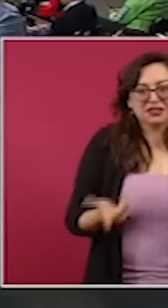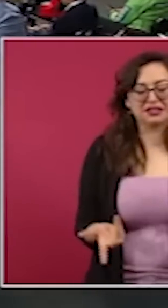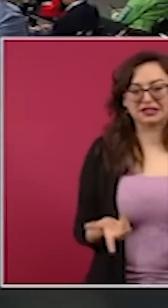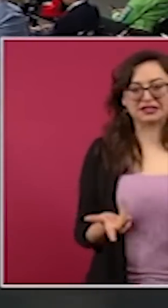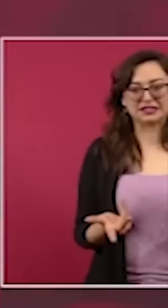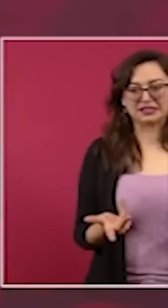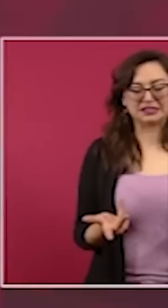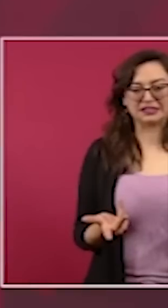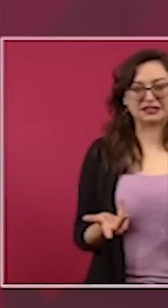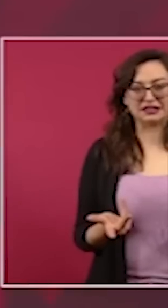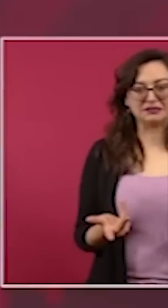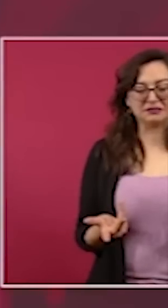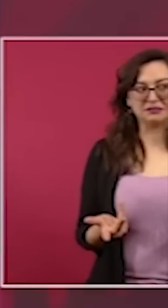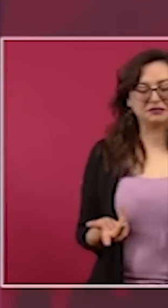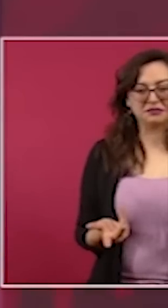mintiendo,